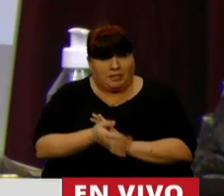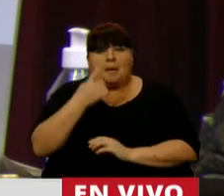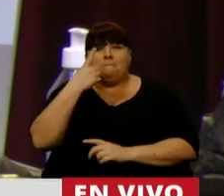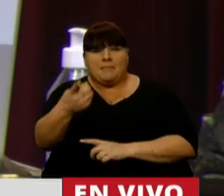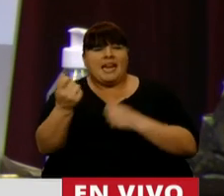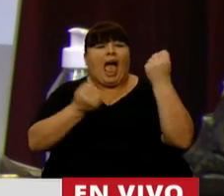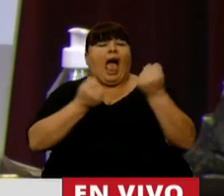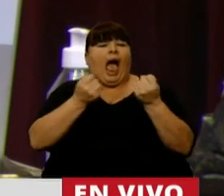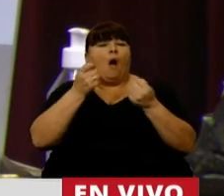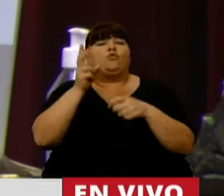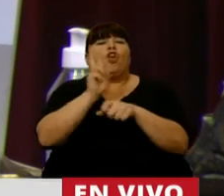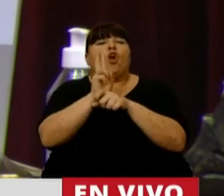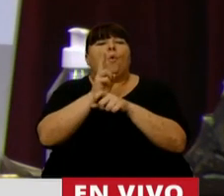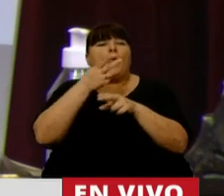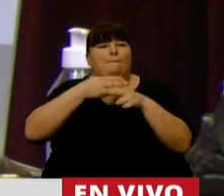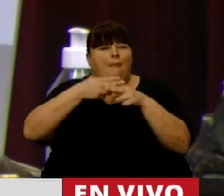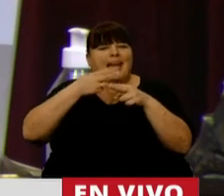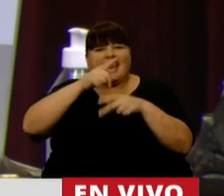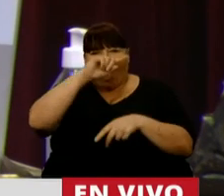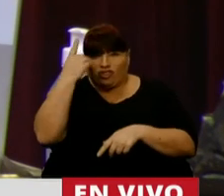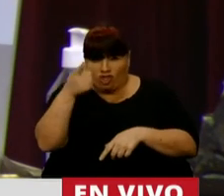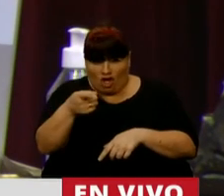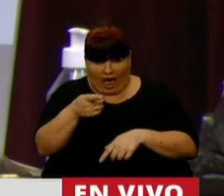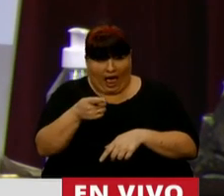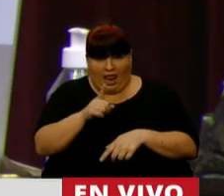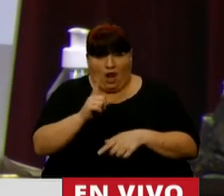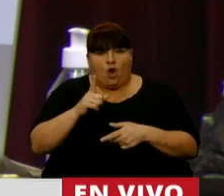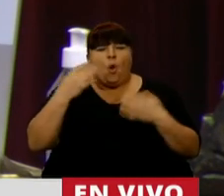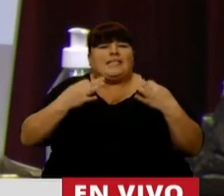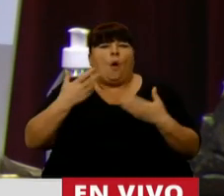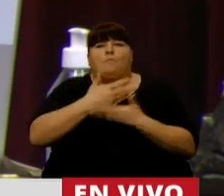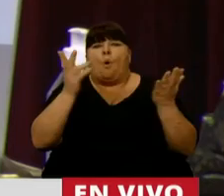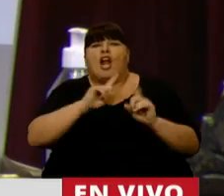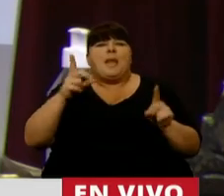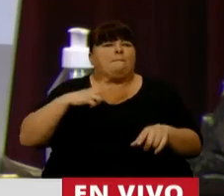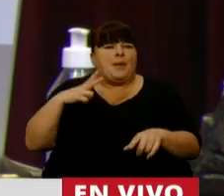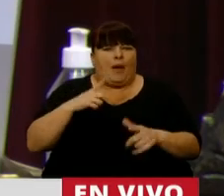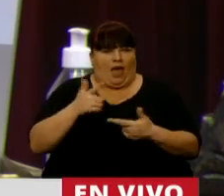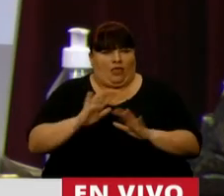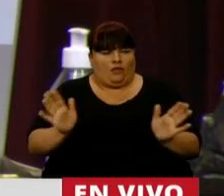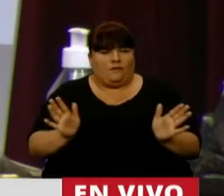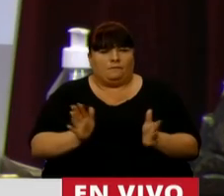los autos de los guardaparques en los parques nacionales, o sea, no garantizamos ni lo público ni lo privado.